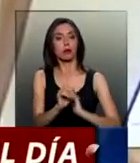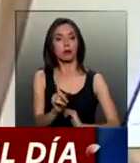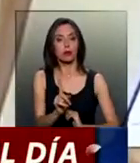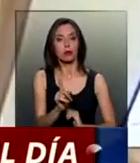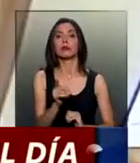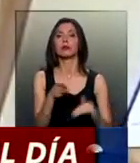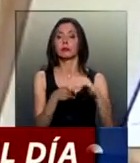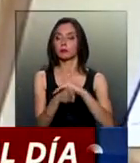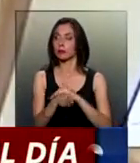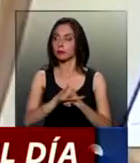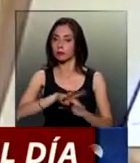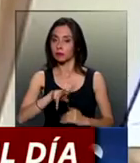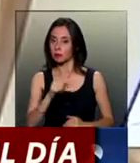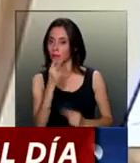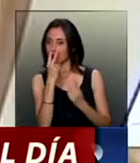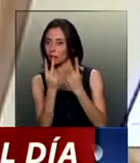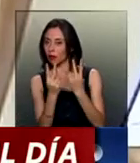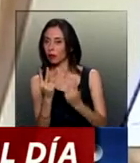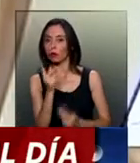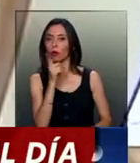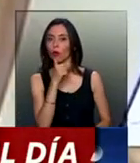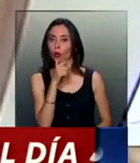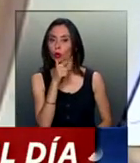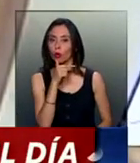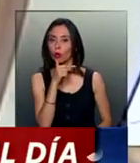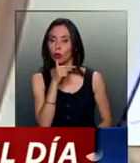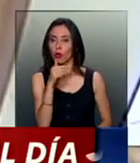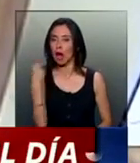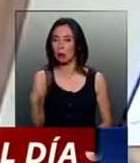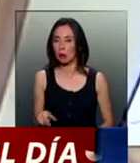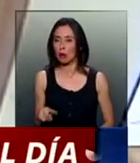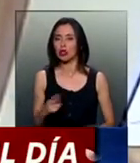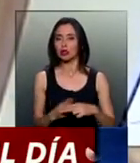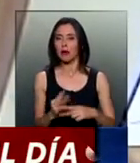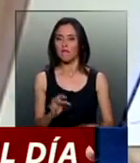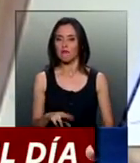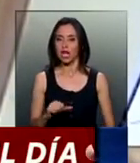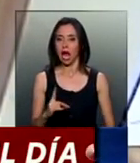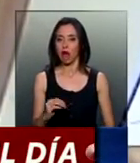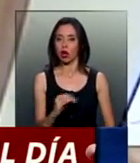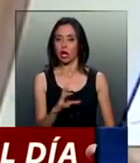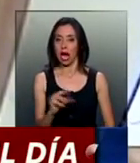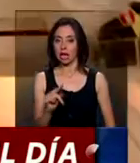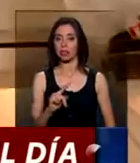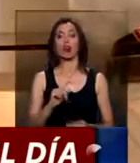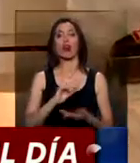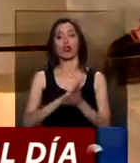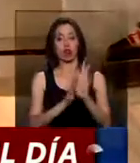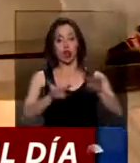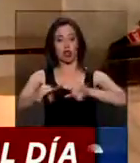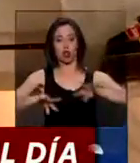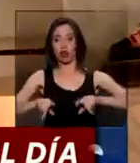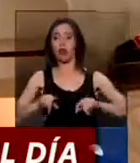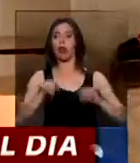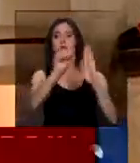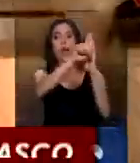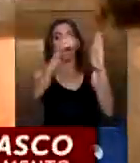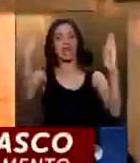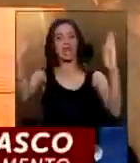Fernando Carrasco merece aún más dudas. Y como si todo lo que se llevaron fuera poco, mire. Abrieron el